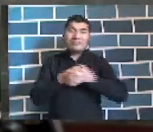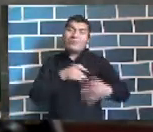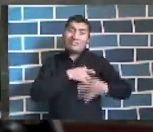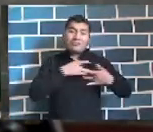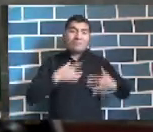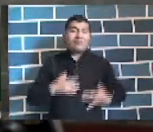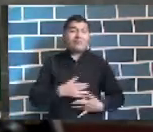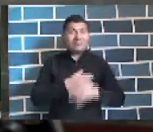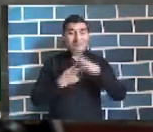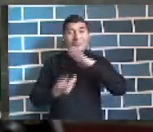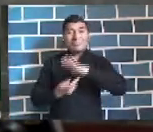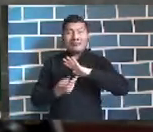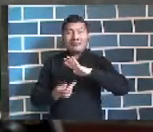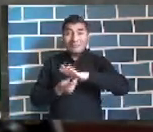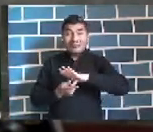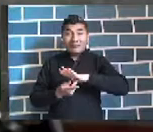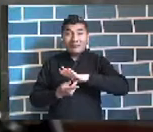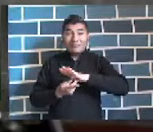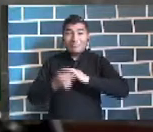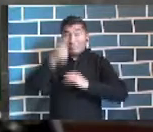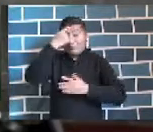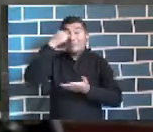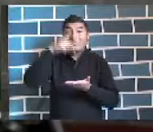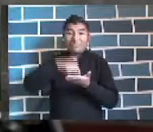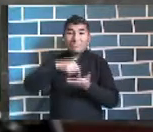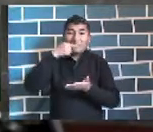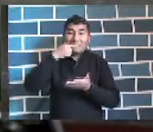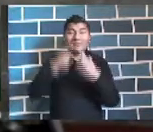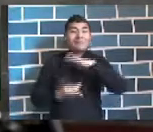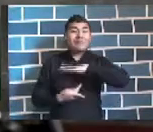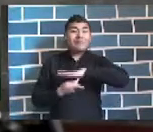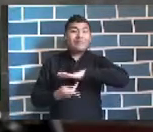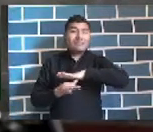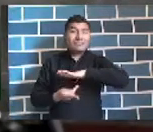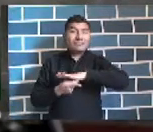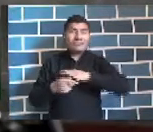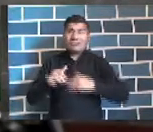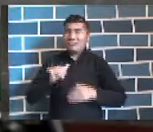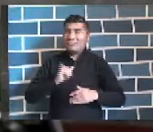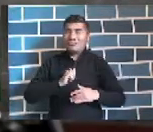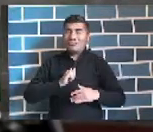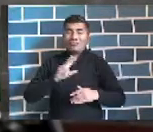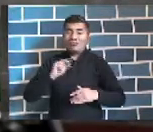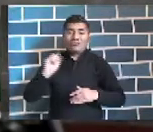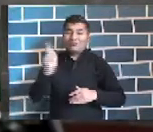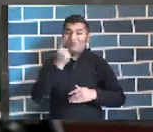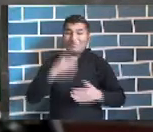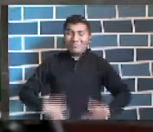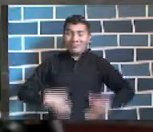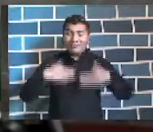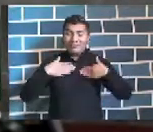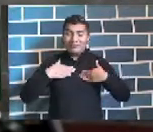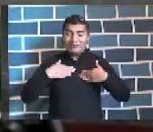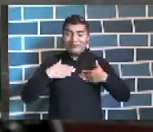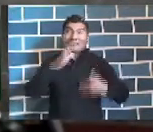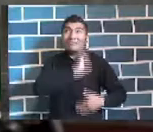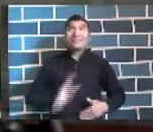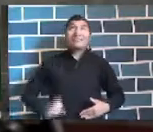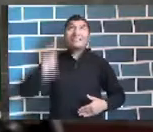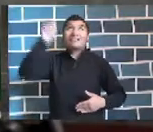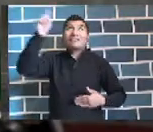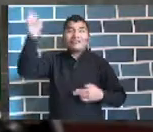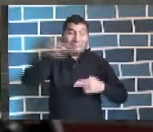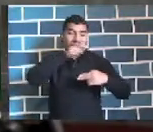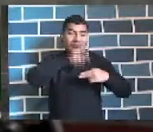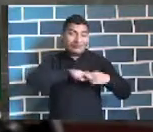de Pablo. Y por eso dice Pablo: no soy yo quien vive, es Cristo quien vive